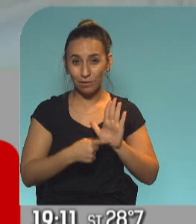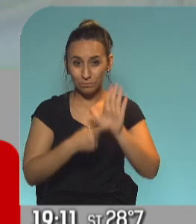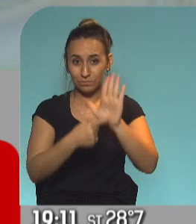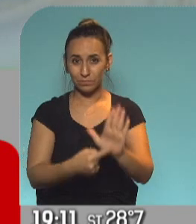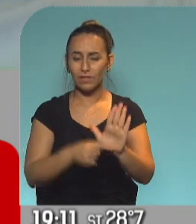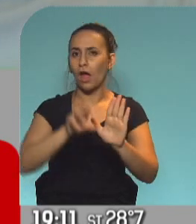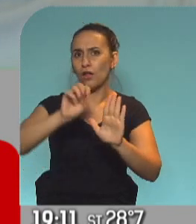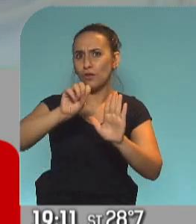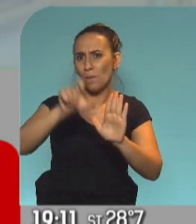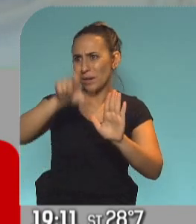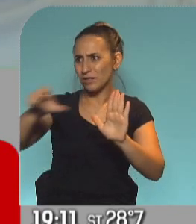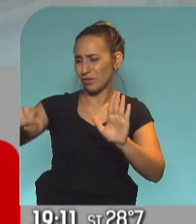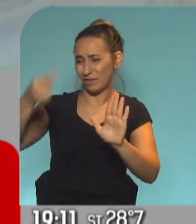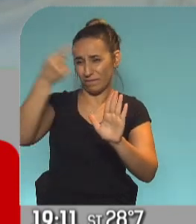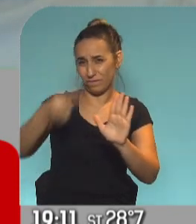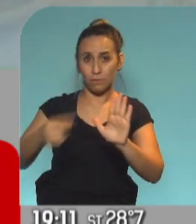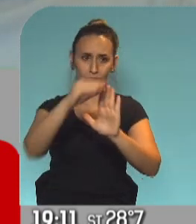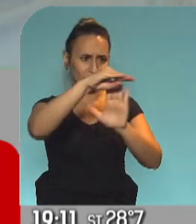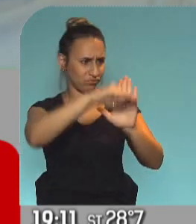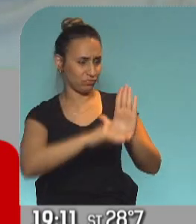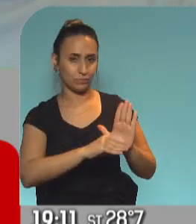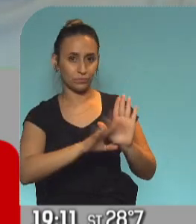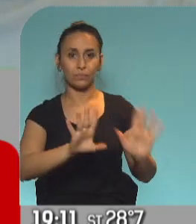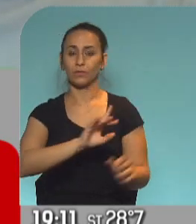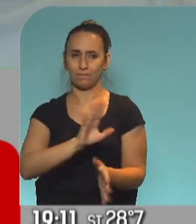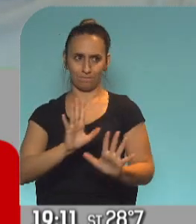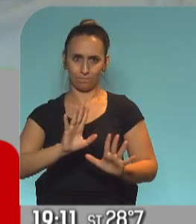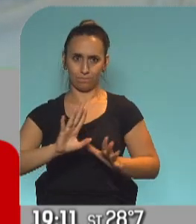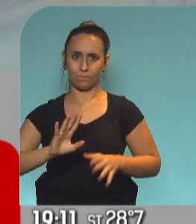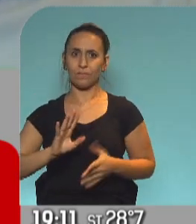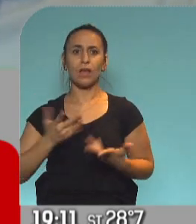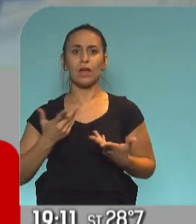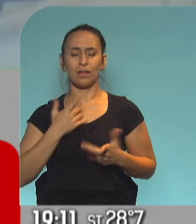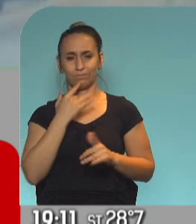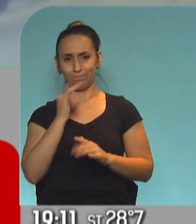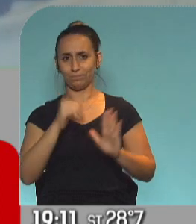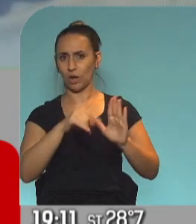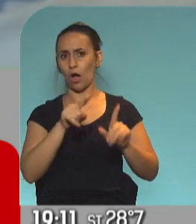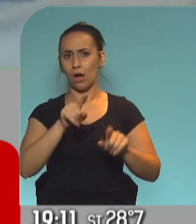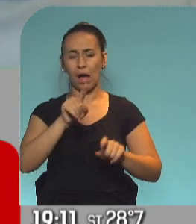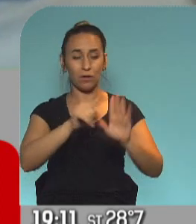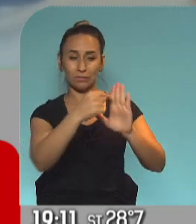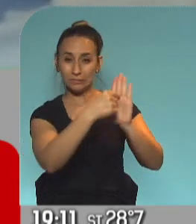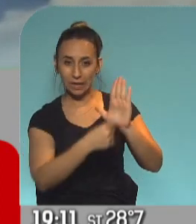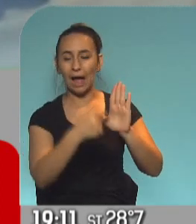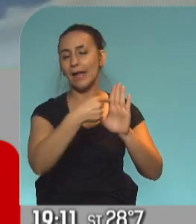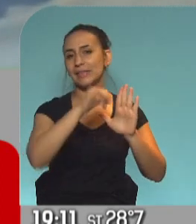nombres de todo tipo que después el poder político se encarga de decir, no, determinada persona es personal estratégico, y